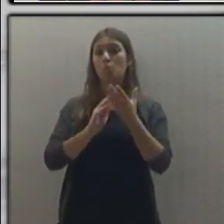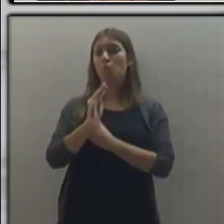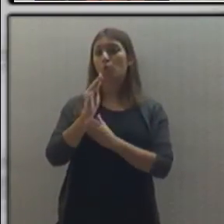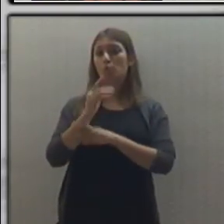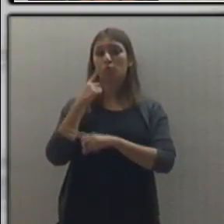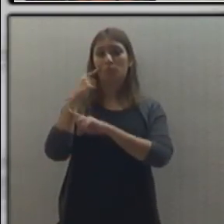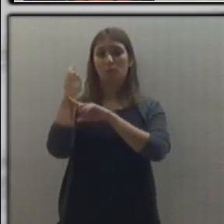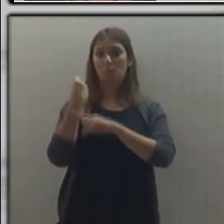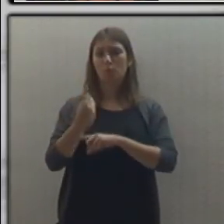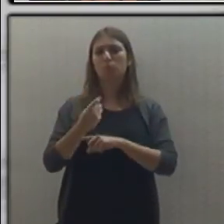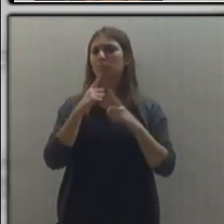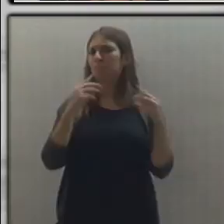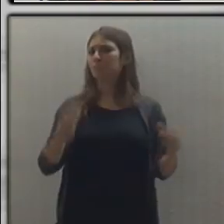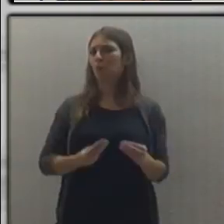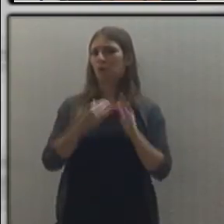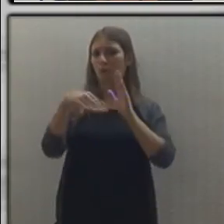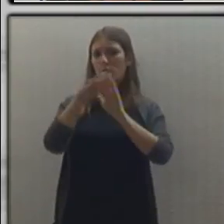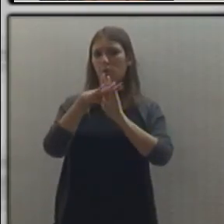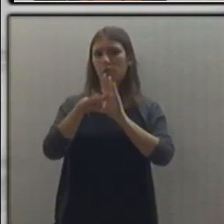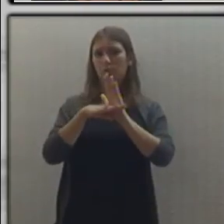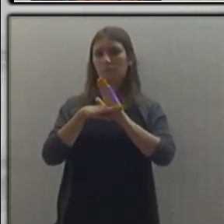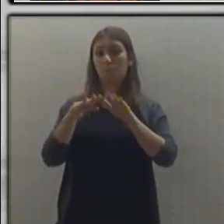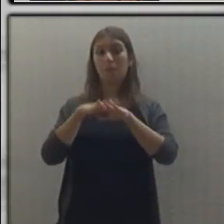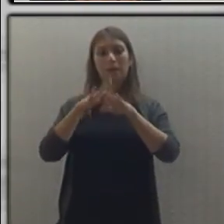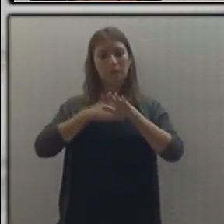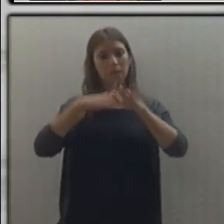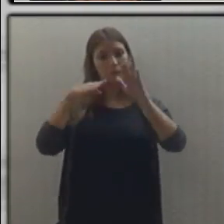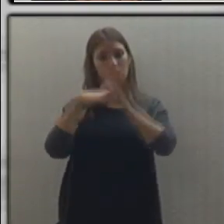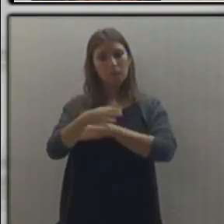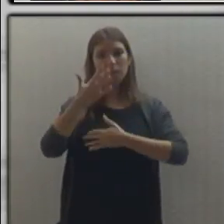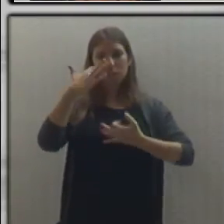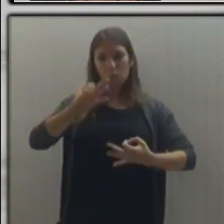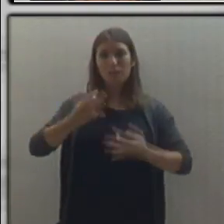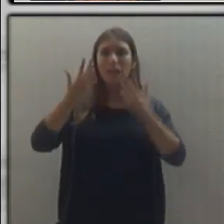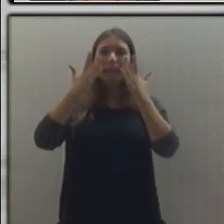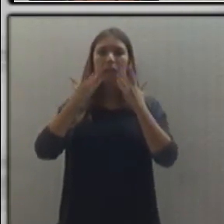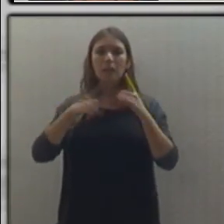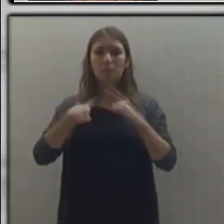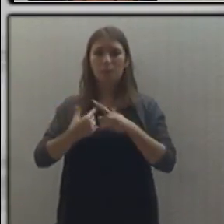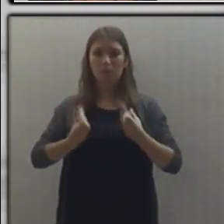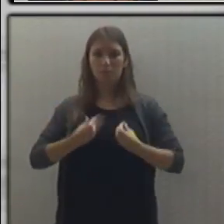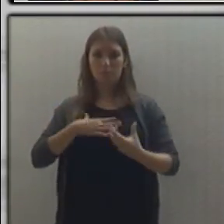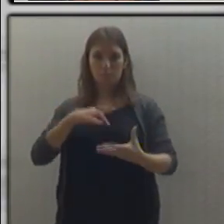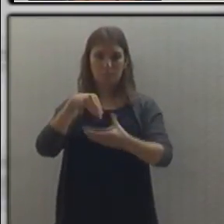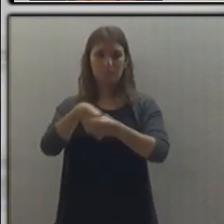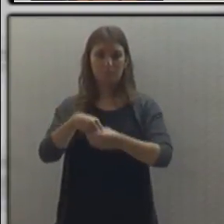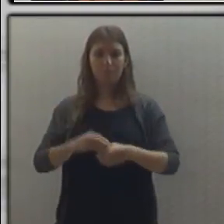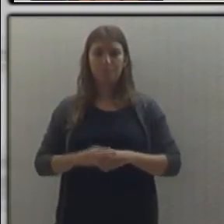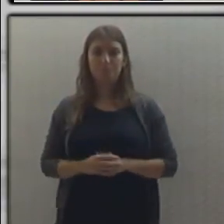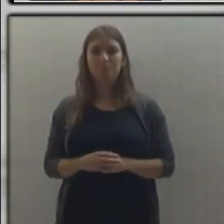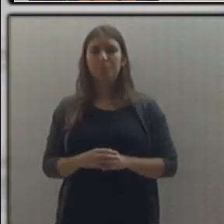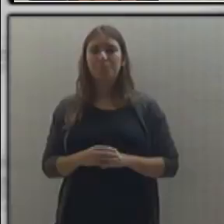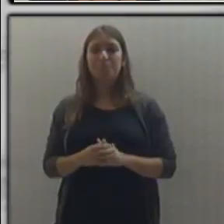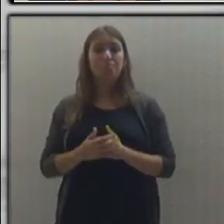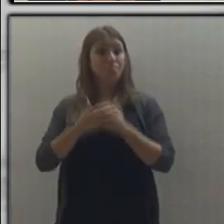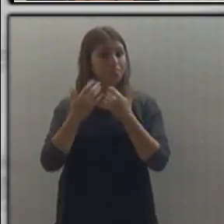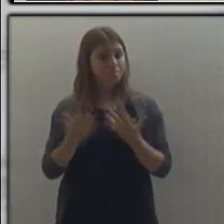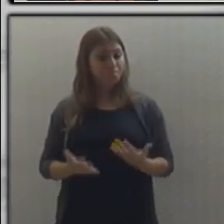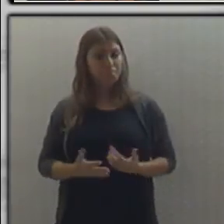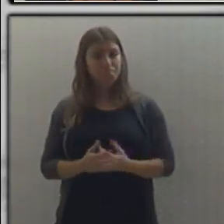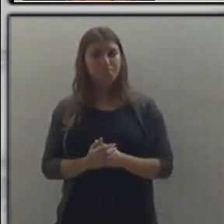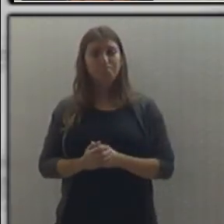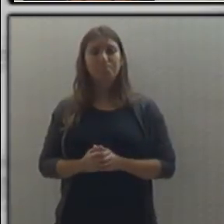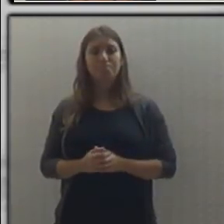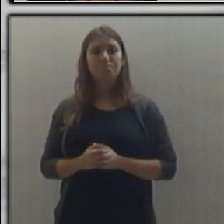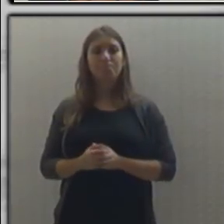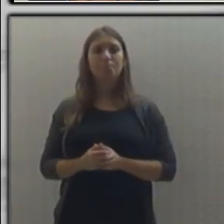apoyo para mejorar las condiciones de accesibilidad, seguridad, higiene y habitabilidad. Entonces,